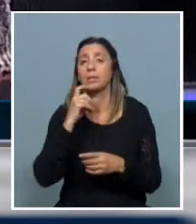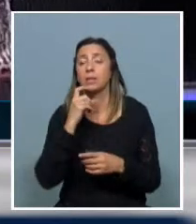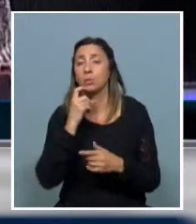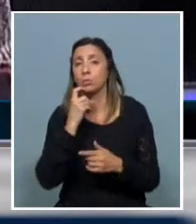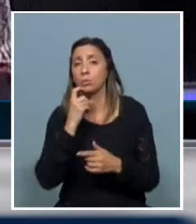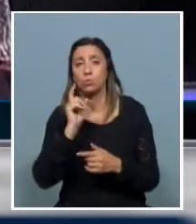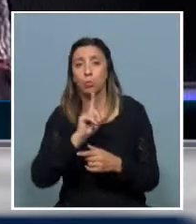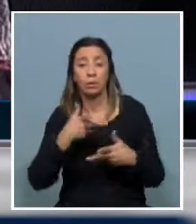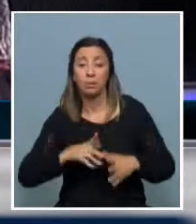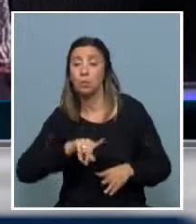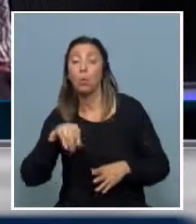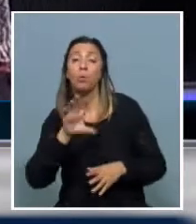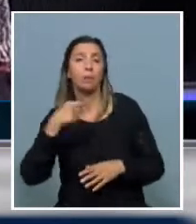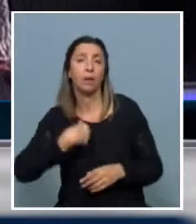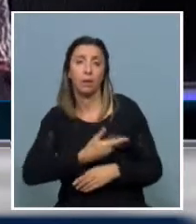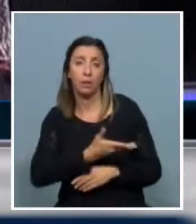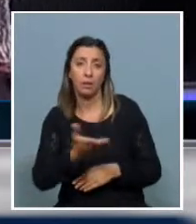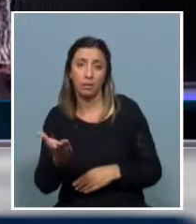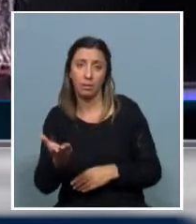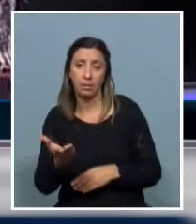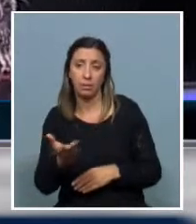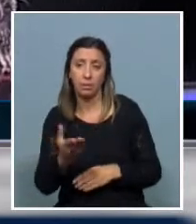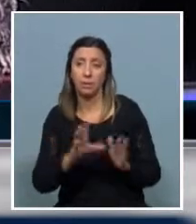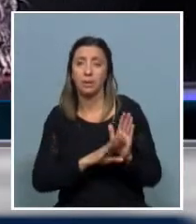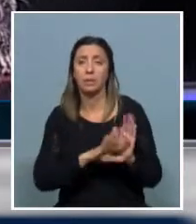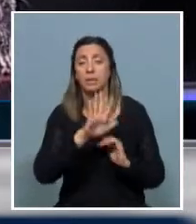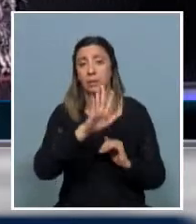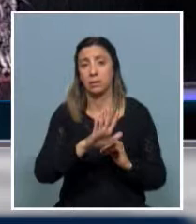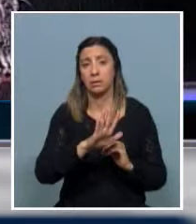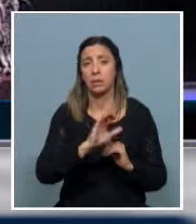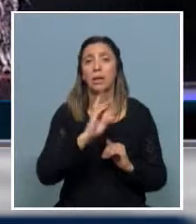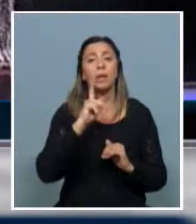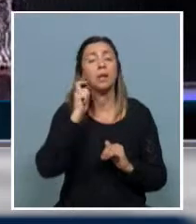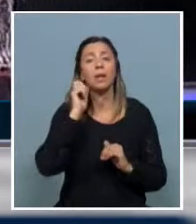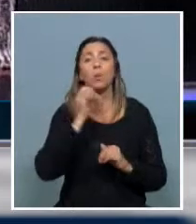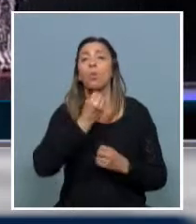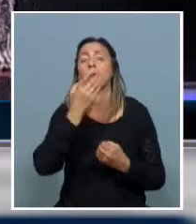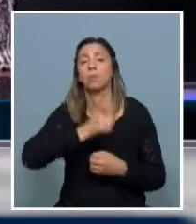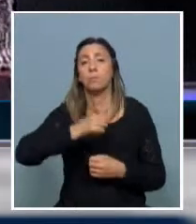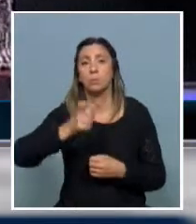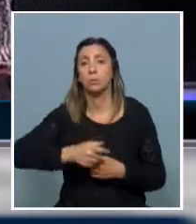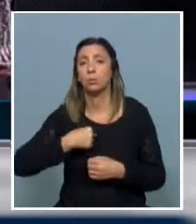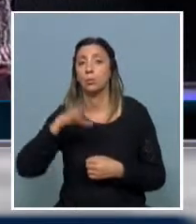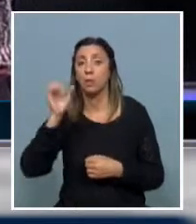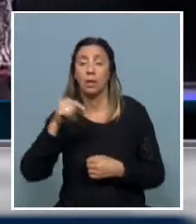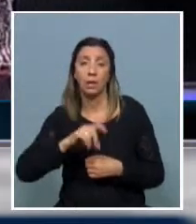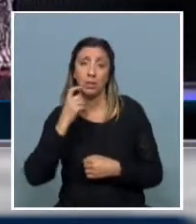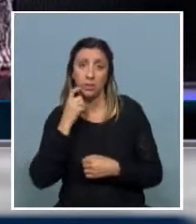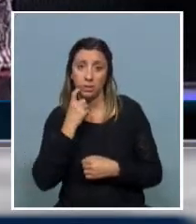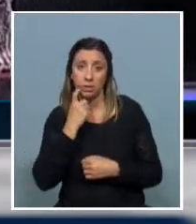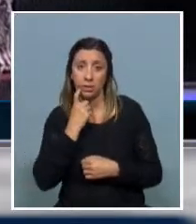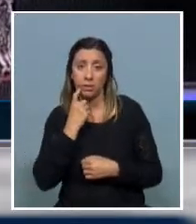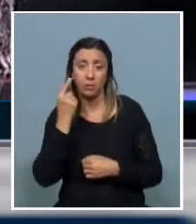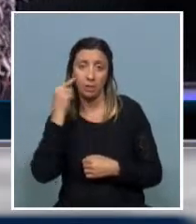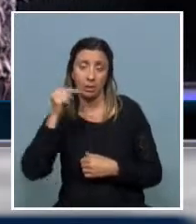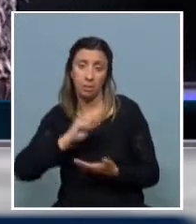Luis, generalmente caen en el artículo quinto del arraigo. Porque cualquier persona que yo le traiga nacida en San Luis, por más